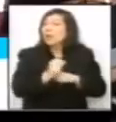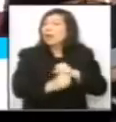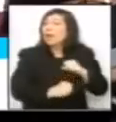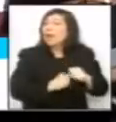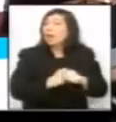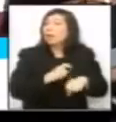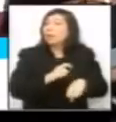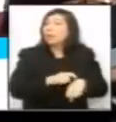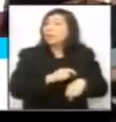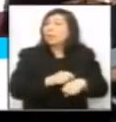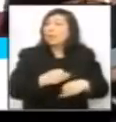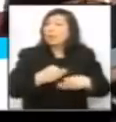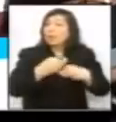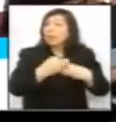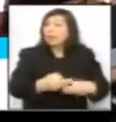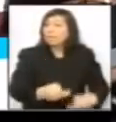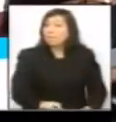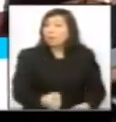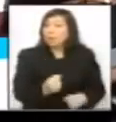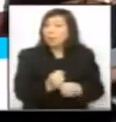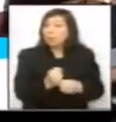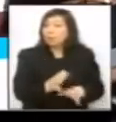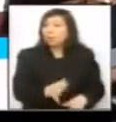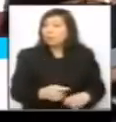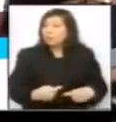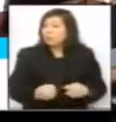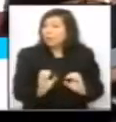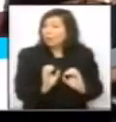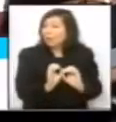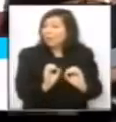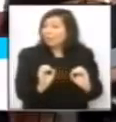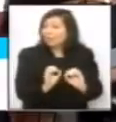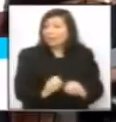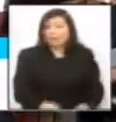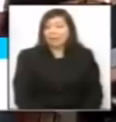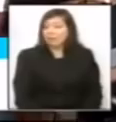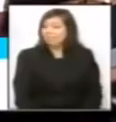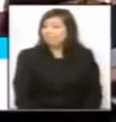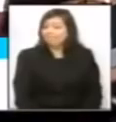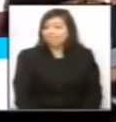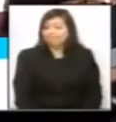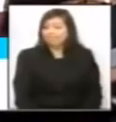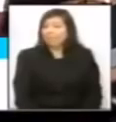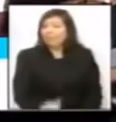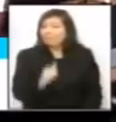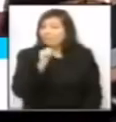de plazo para la renuncia? No lo hemos discutido todavía, congresista. Todavía no se discute.